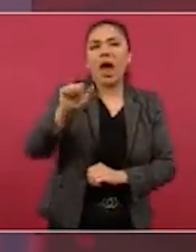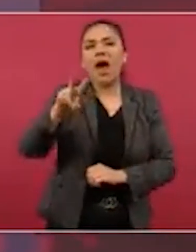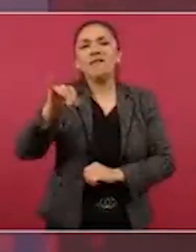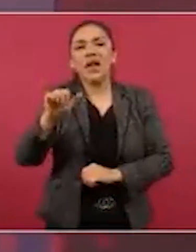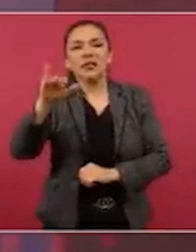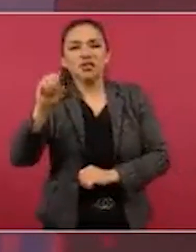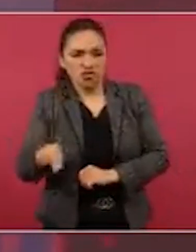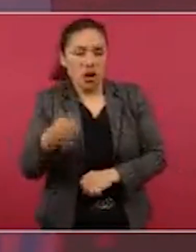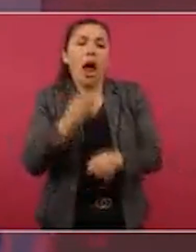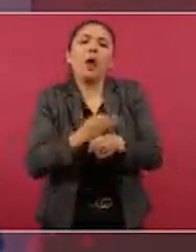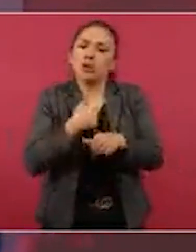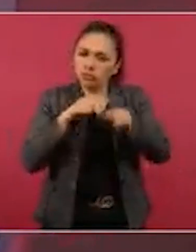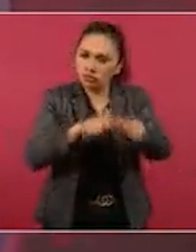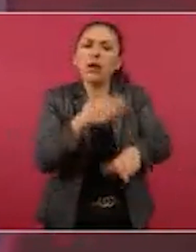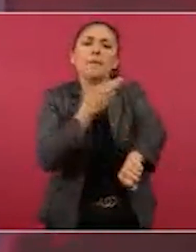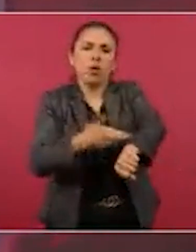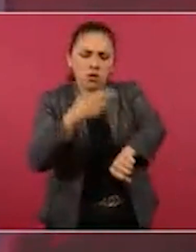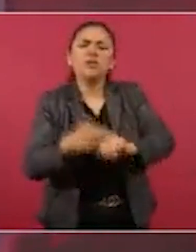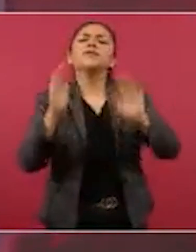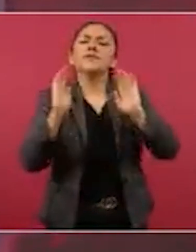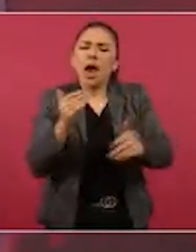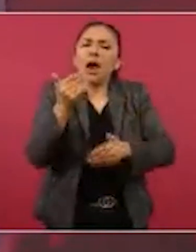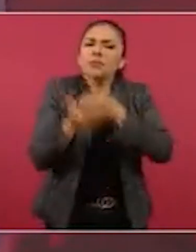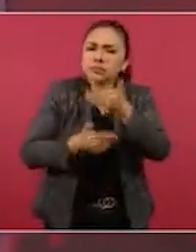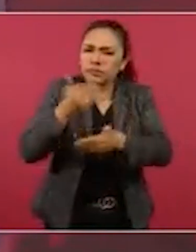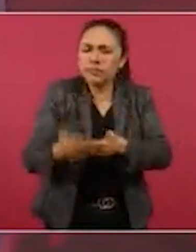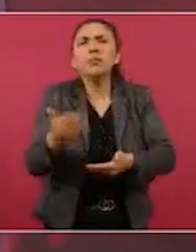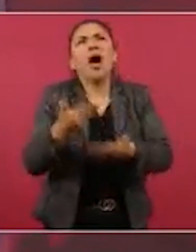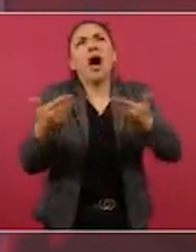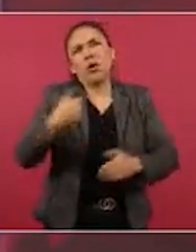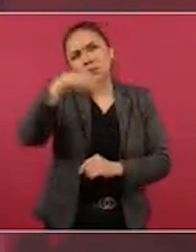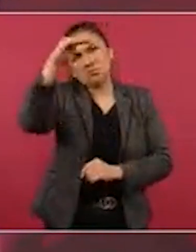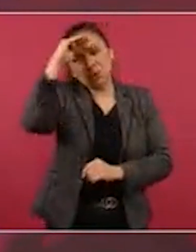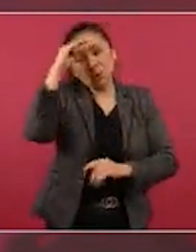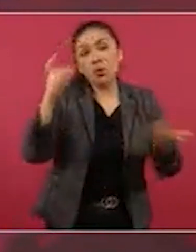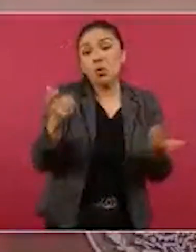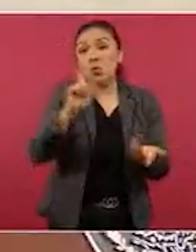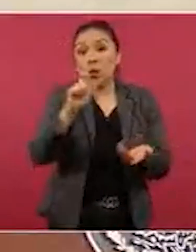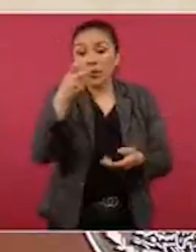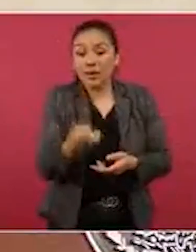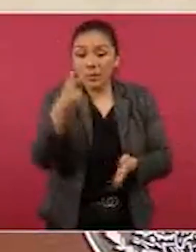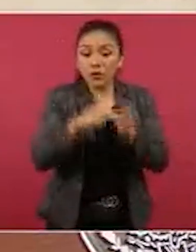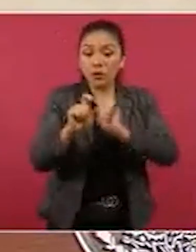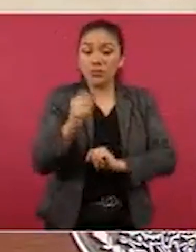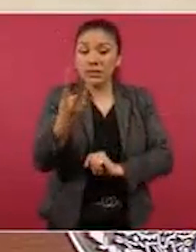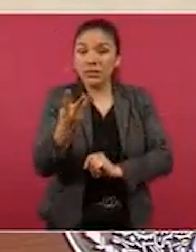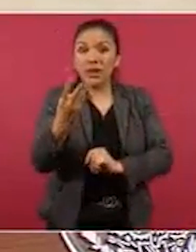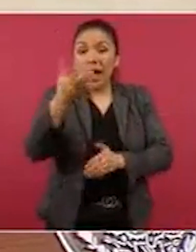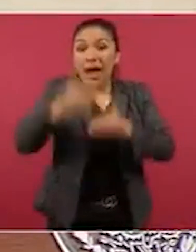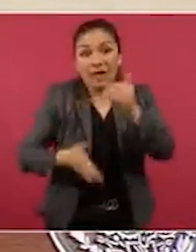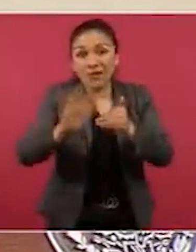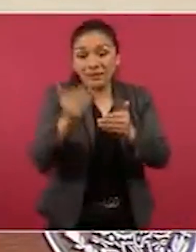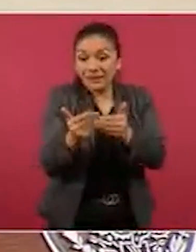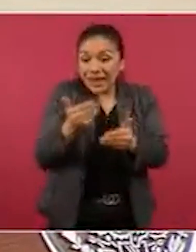Mexicana de Aviación volará a finales de 2023. Sin embargo, el avión presidencial no será parte de la aerolínea de Sedena. Ante ello, AMLO detalló